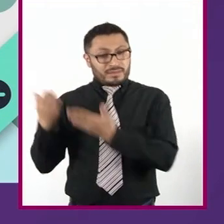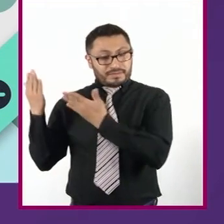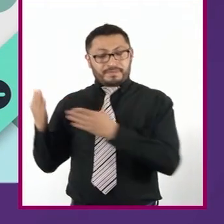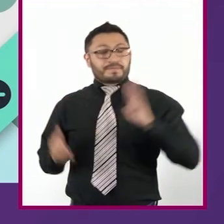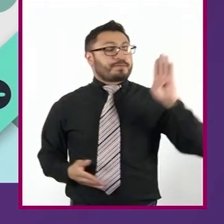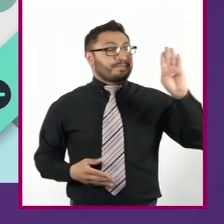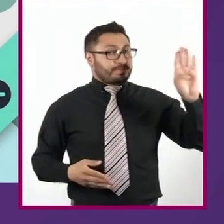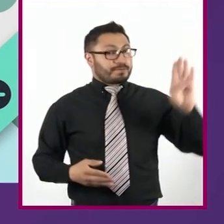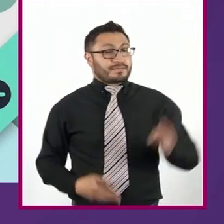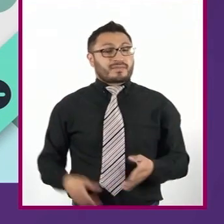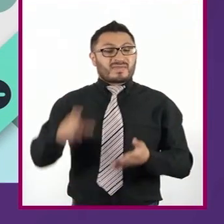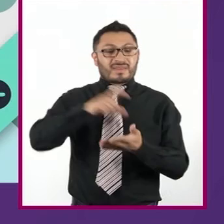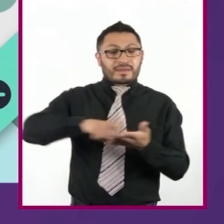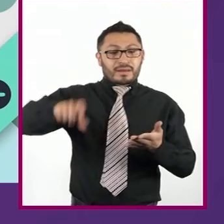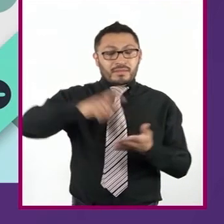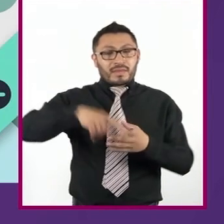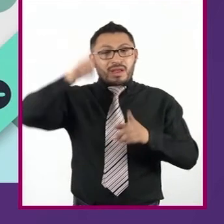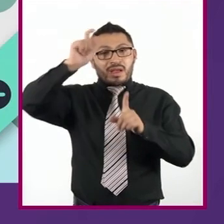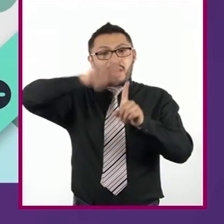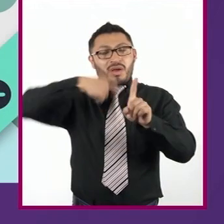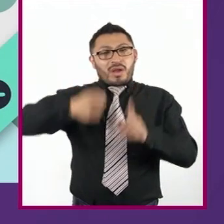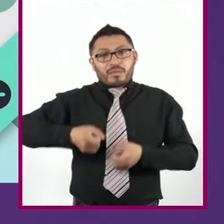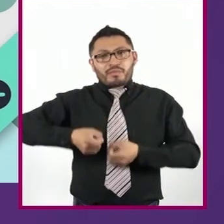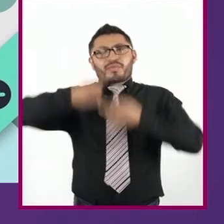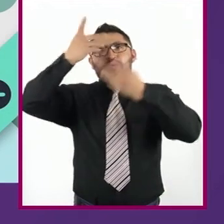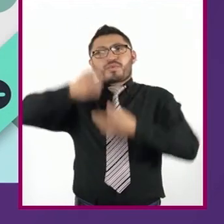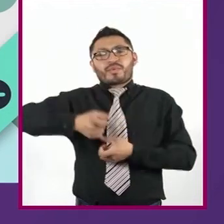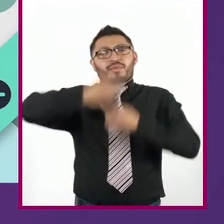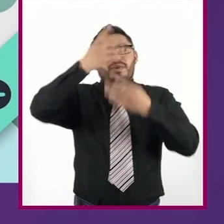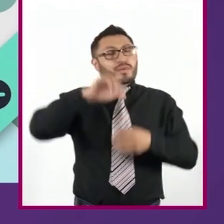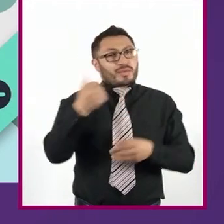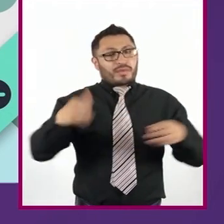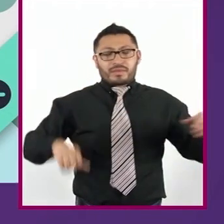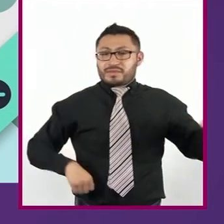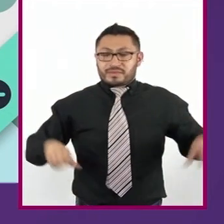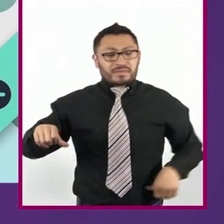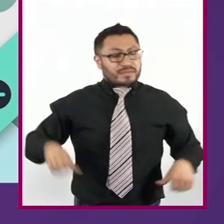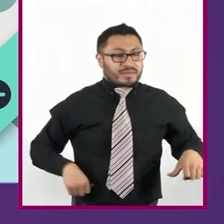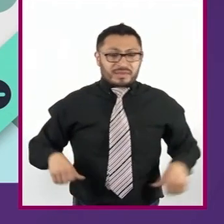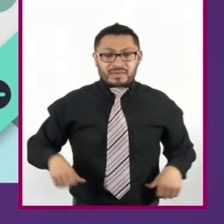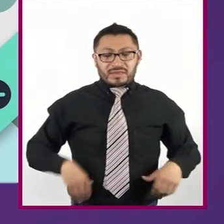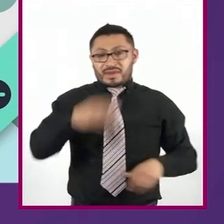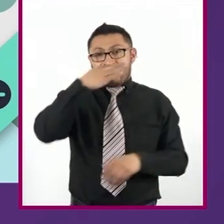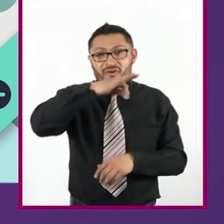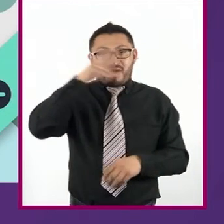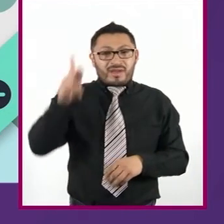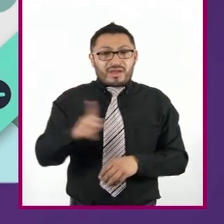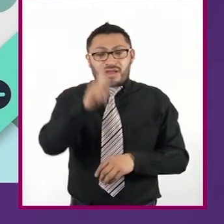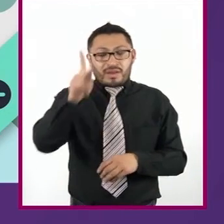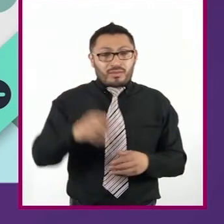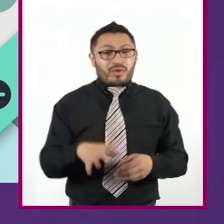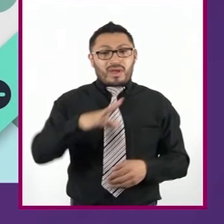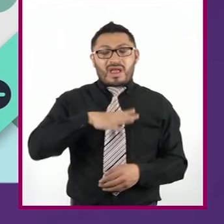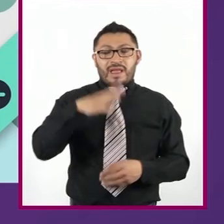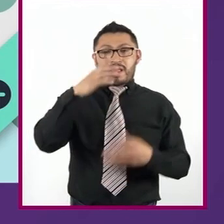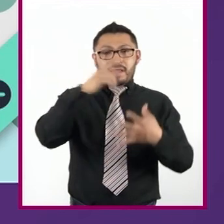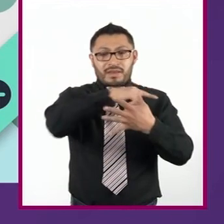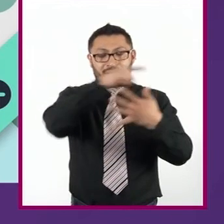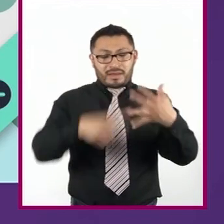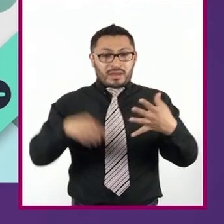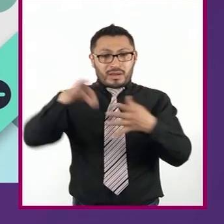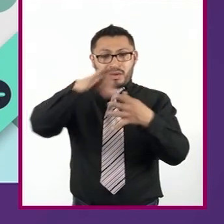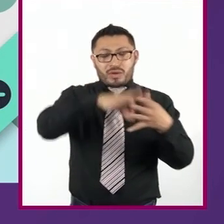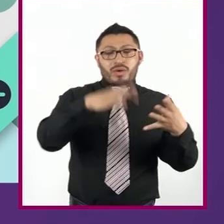Inciso B, comprar pirotecnia y otros elementos para la fiesta del pueblo, contó con una quinta parte de los votos